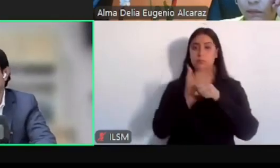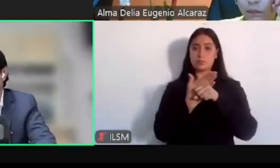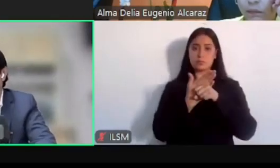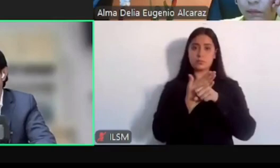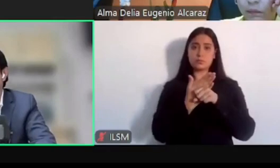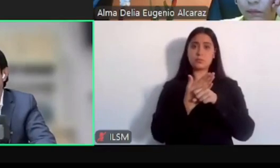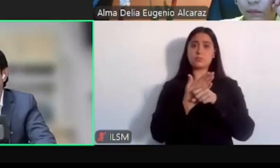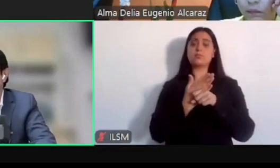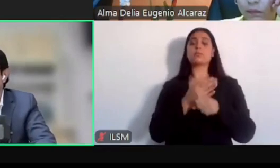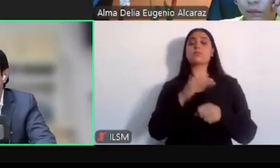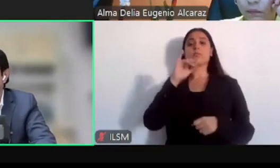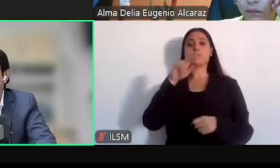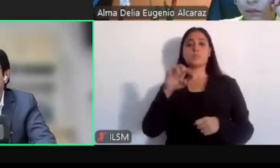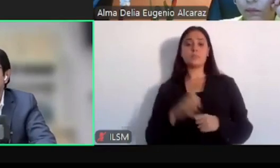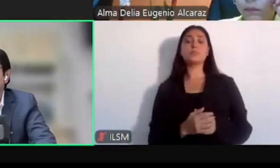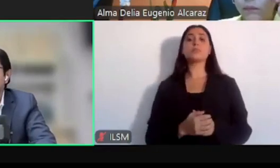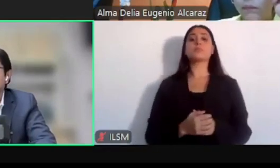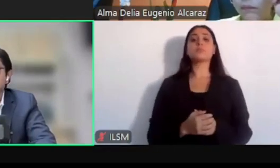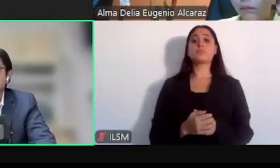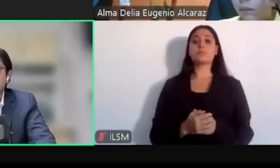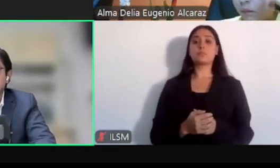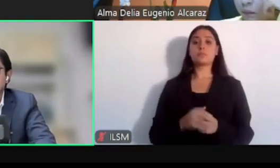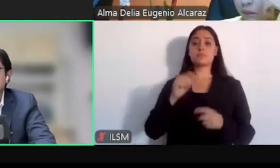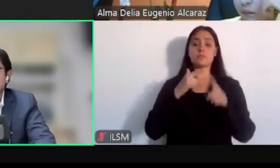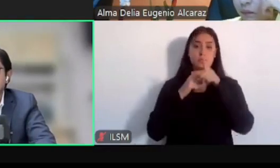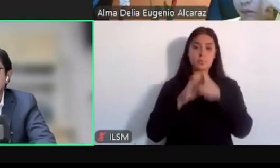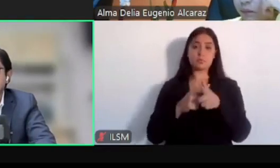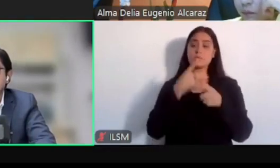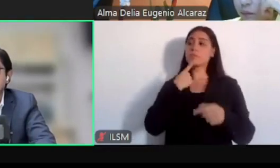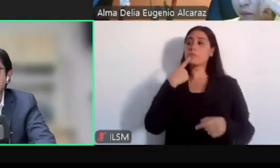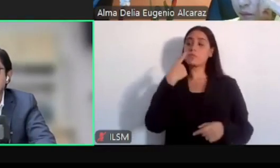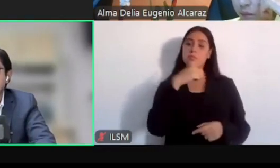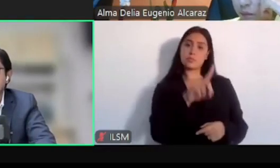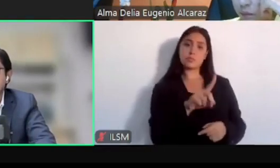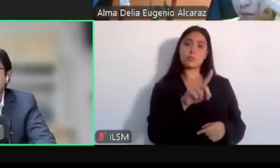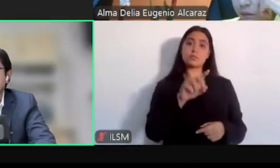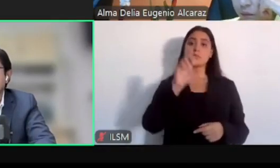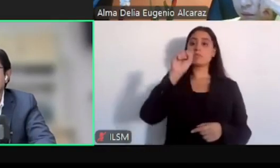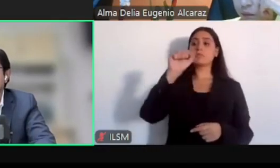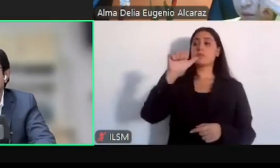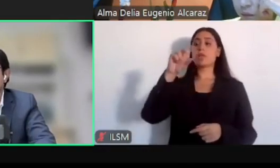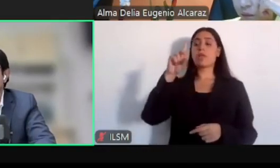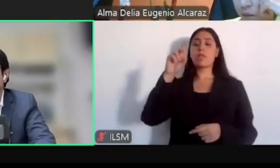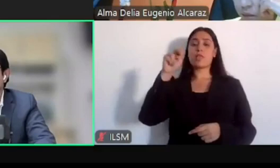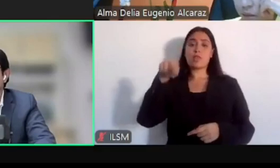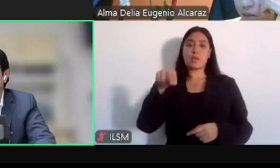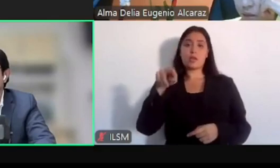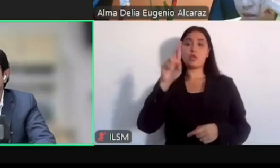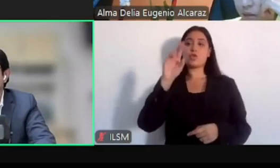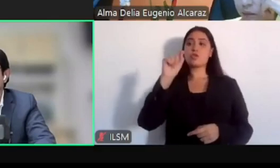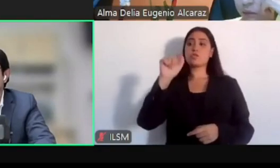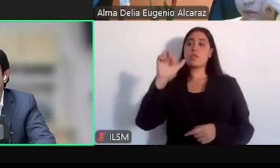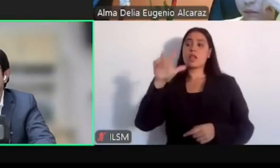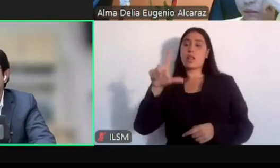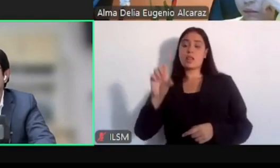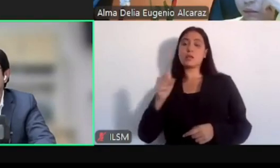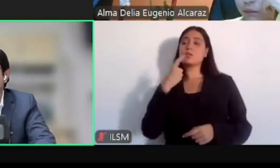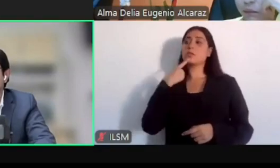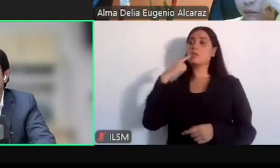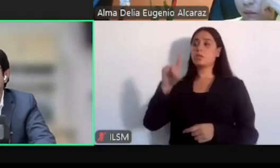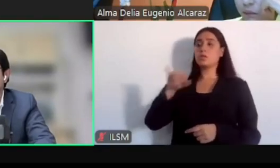electoral el siguiente asunto la el denunciante sán reina Rosales el denunciado Juan Andrés